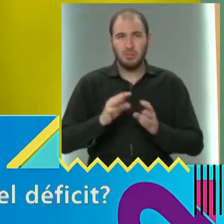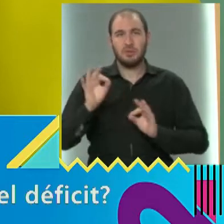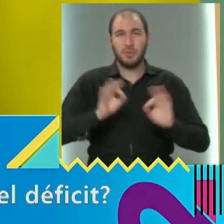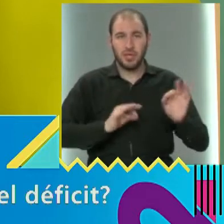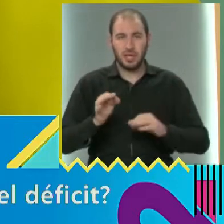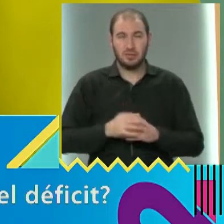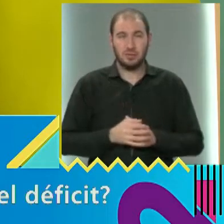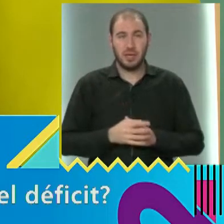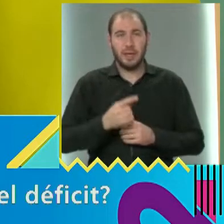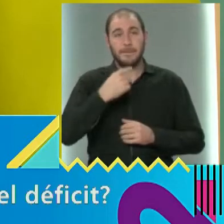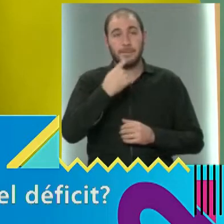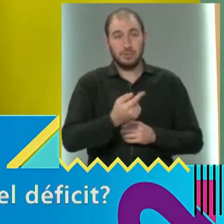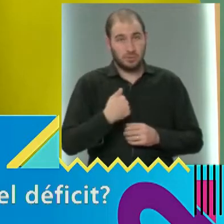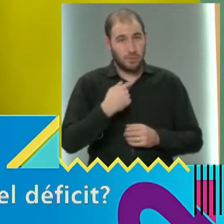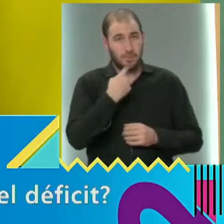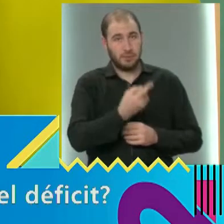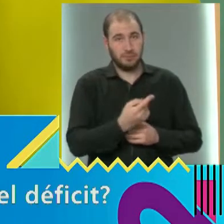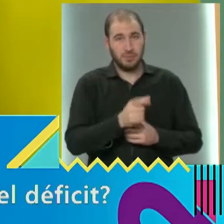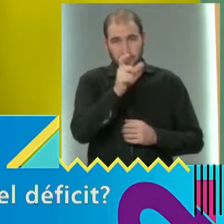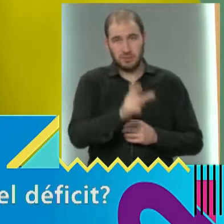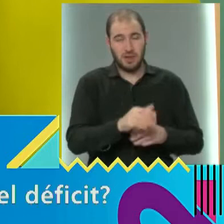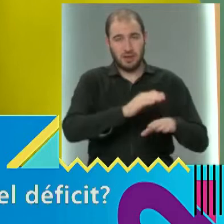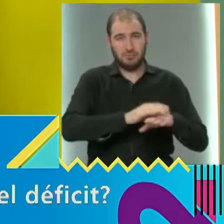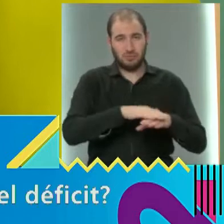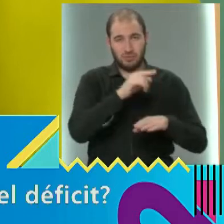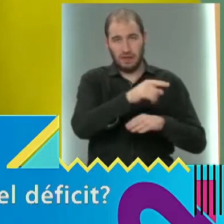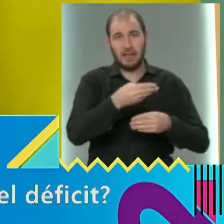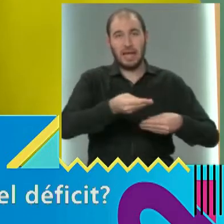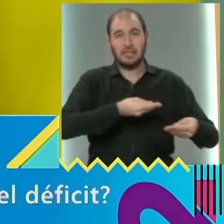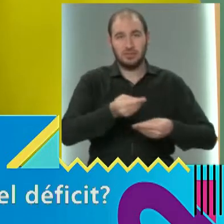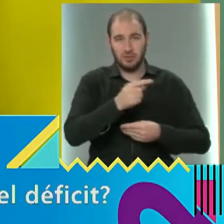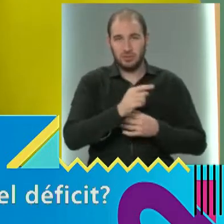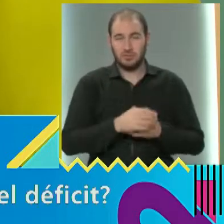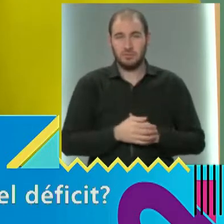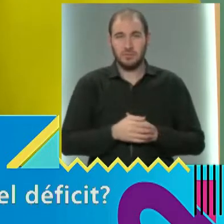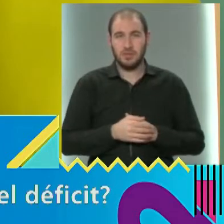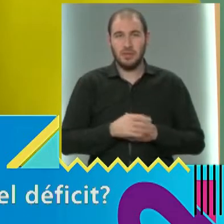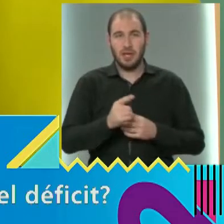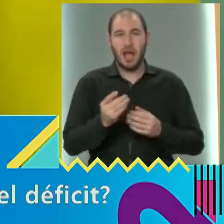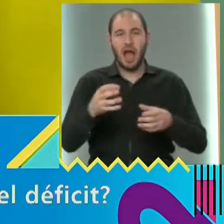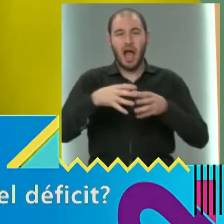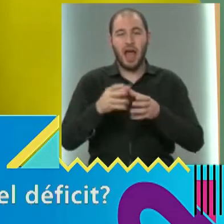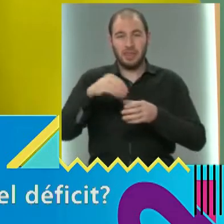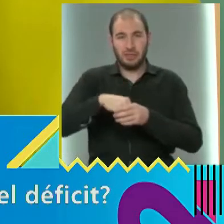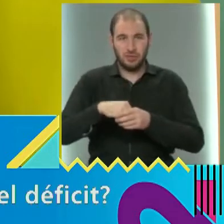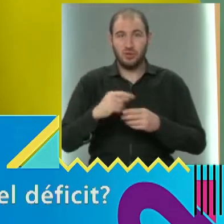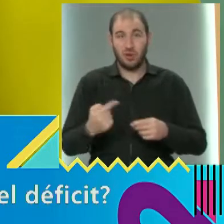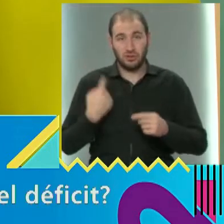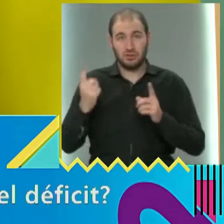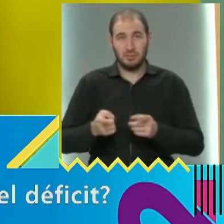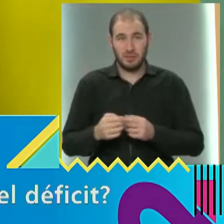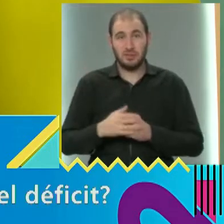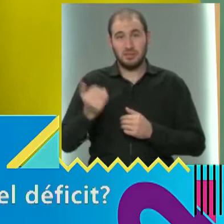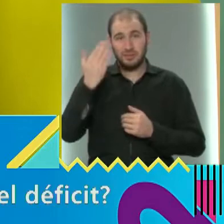proyecto. Entonces la pregunta que le hago a ese responsable y ese gestor, casi integrante de ese gestor, nosotros también